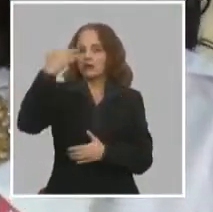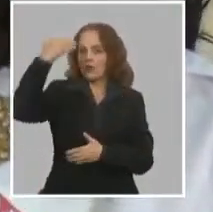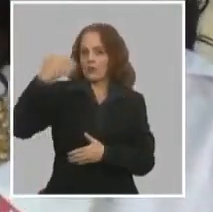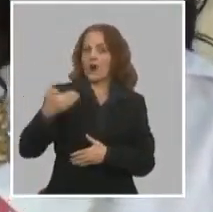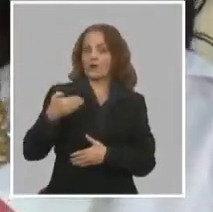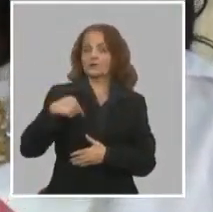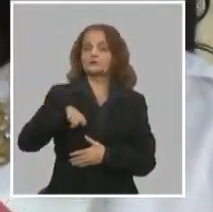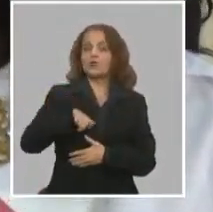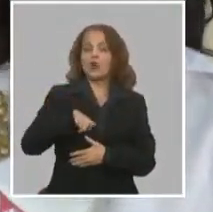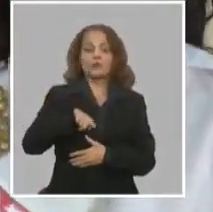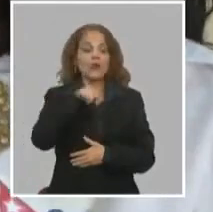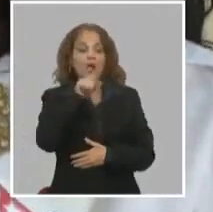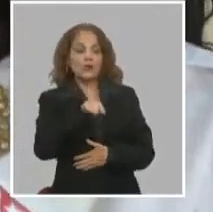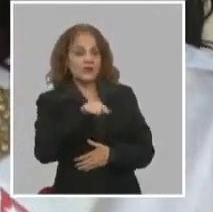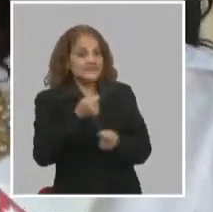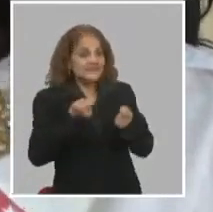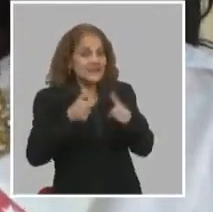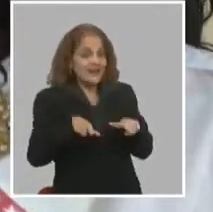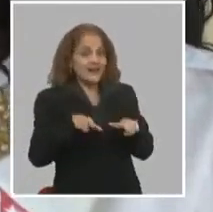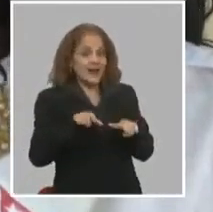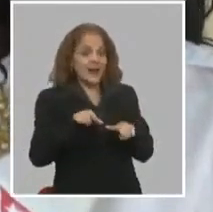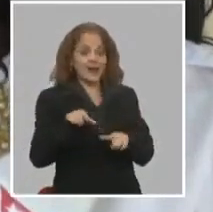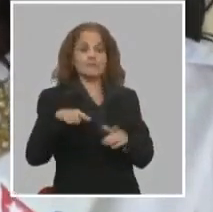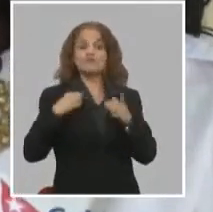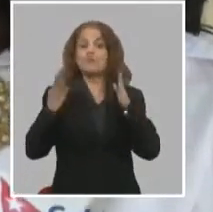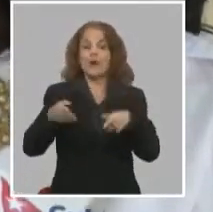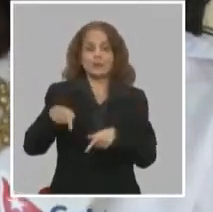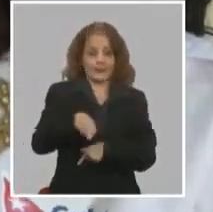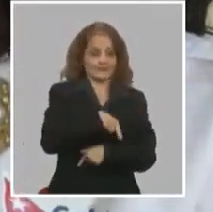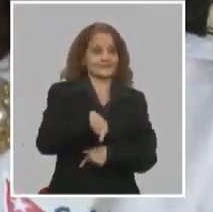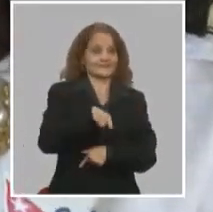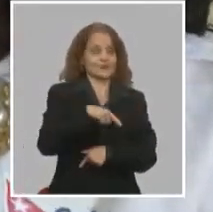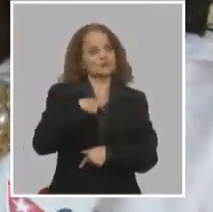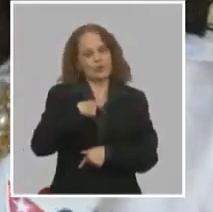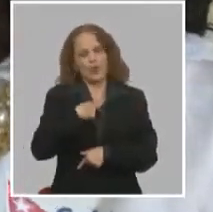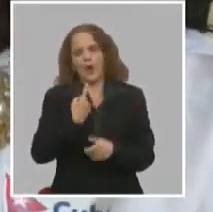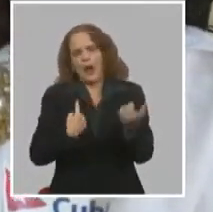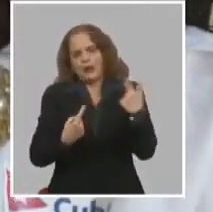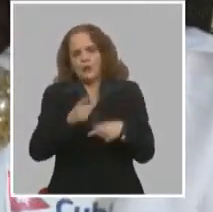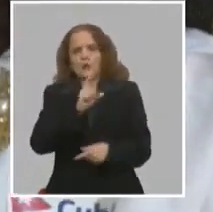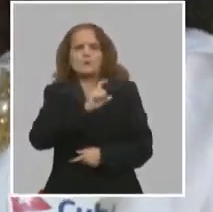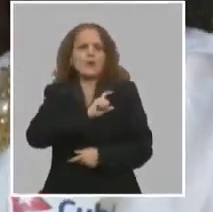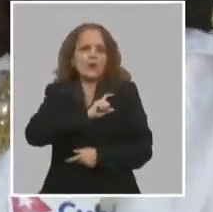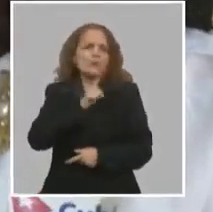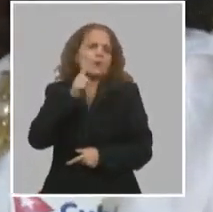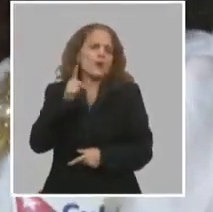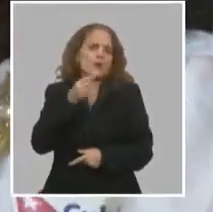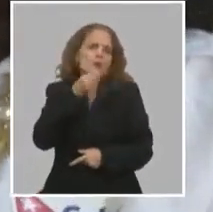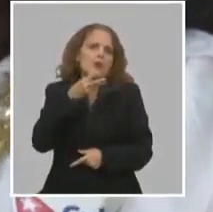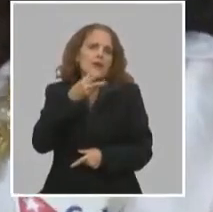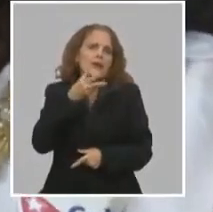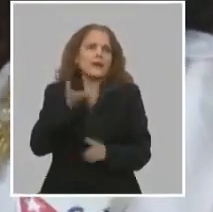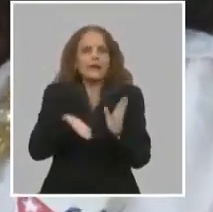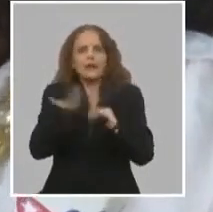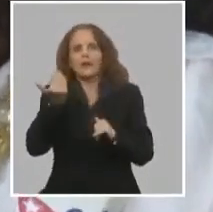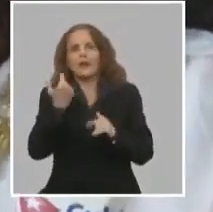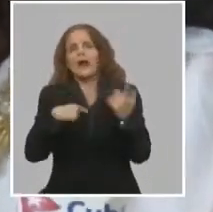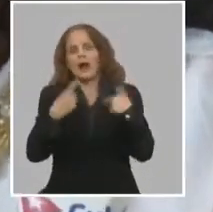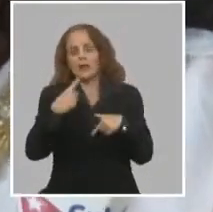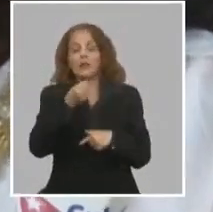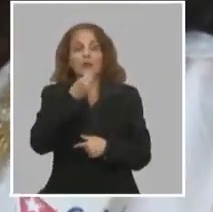durante 3 meses a la muerte. Se siente un poco de miedo, pero siempre uno se sobrepone a eso y empiezas a valorar la